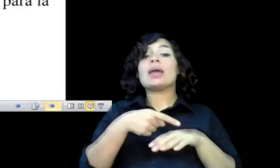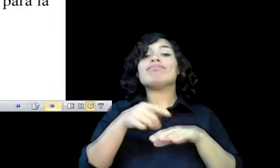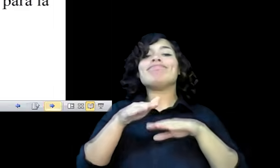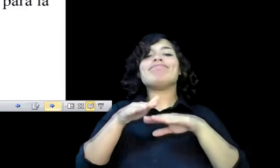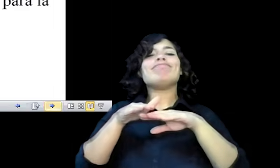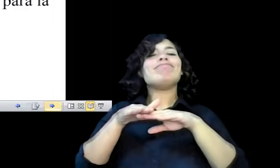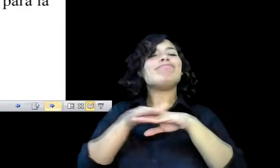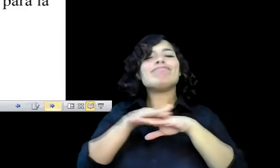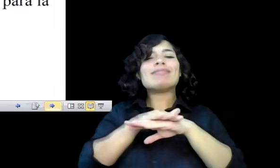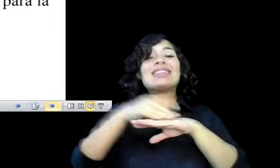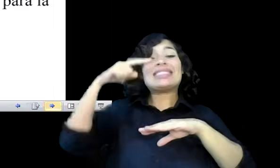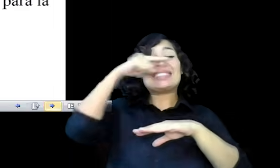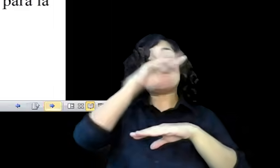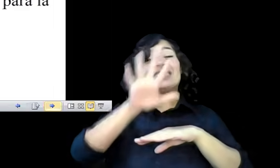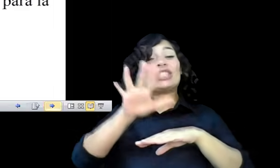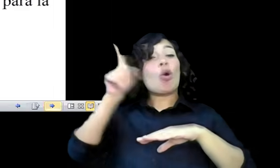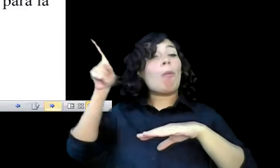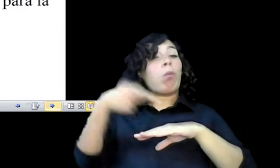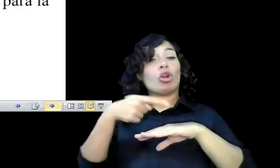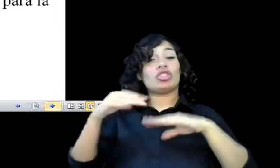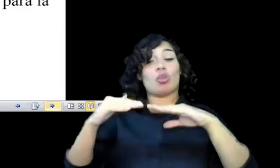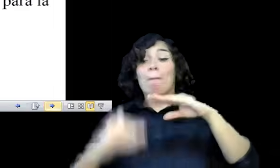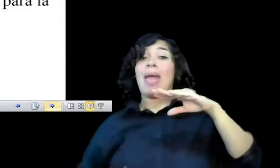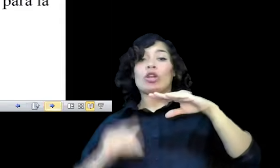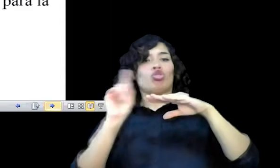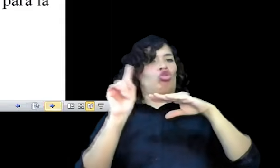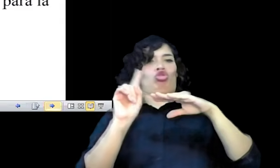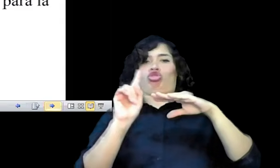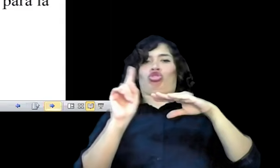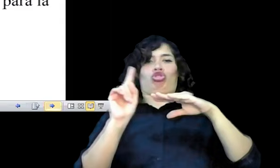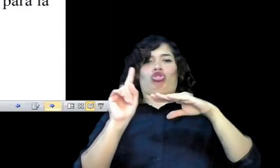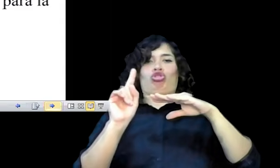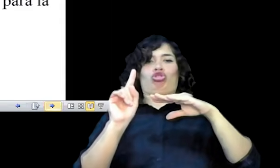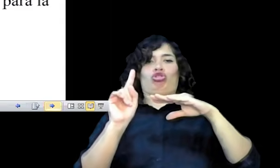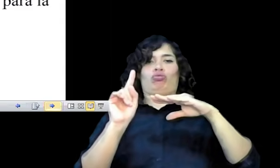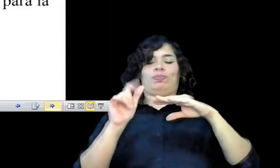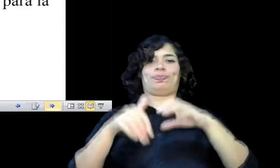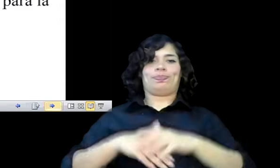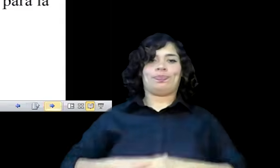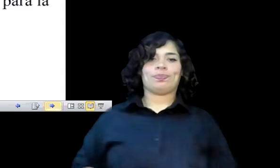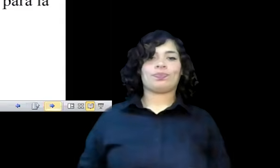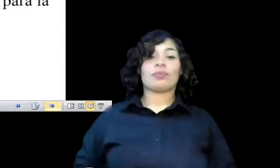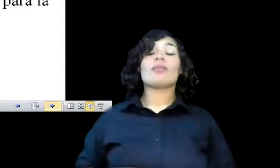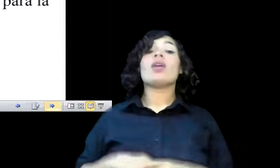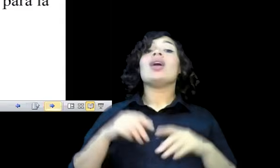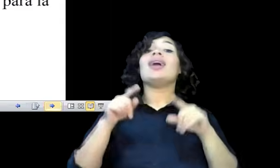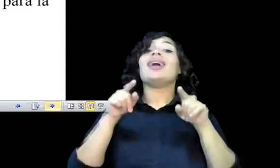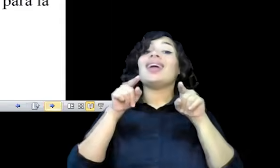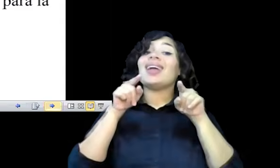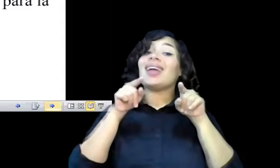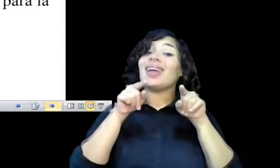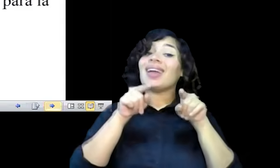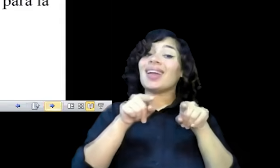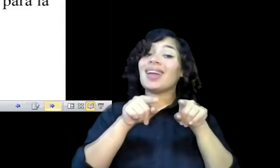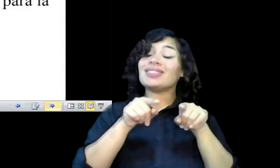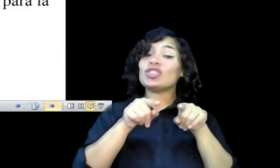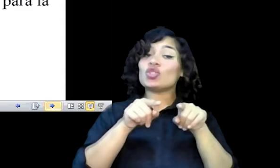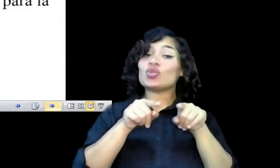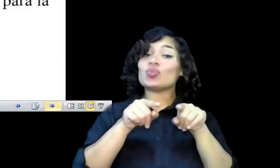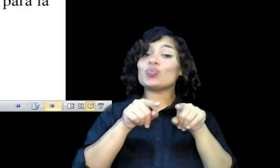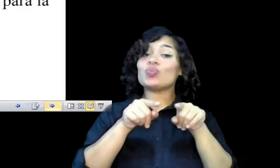al 75% en activos exentos. Y que